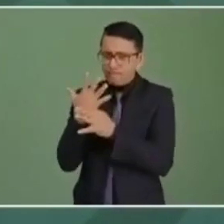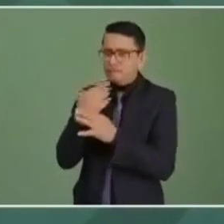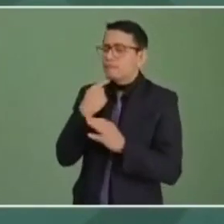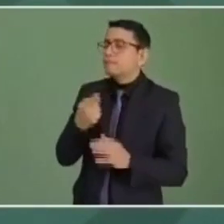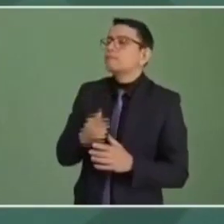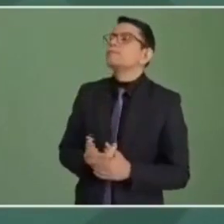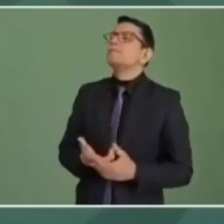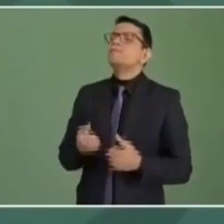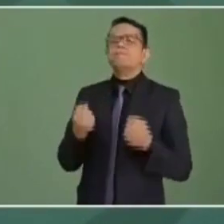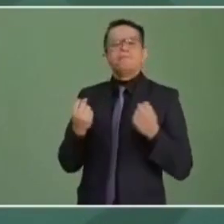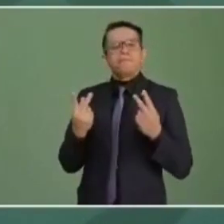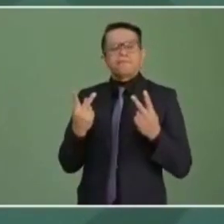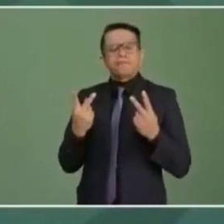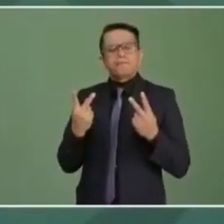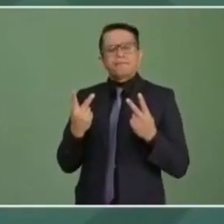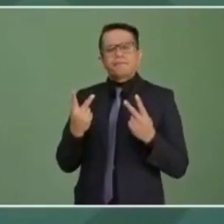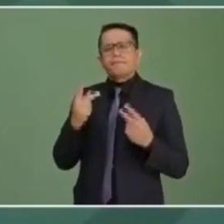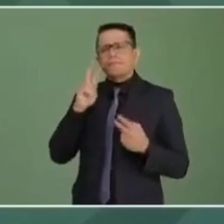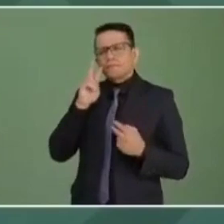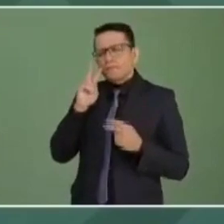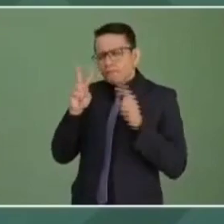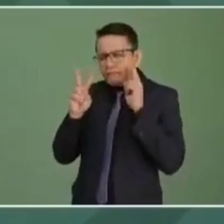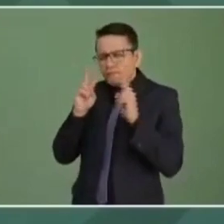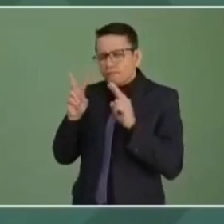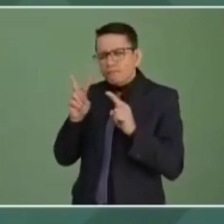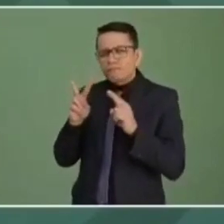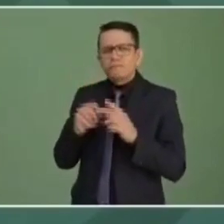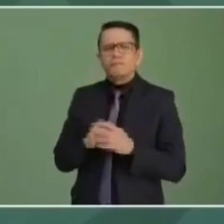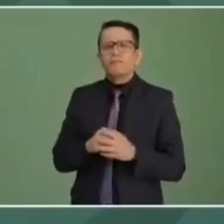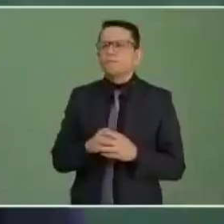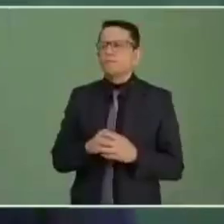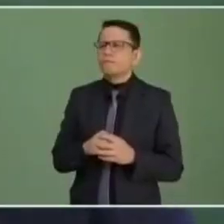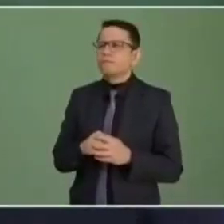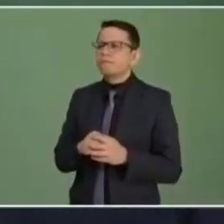Miren, está pendiente